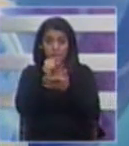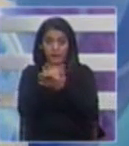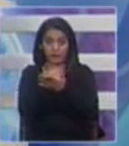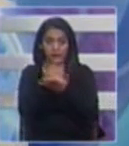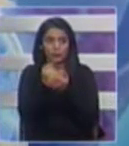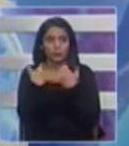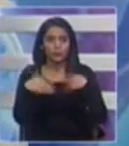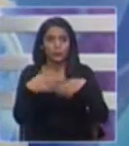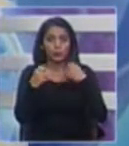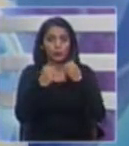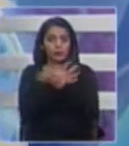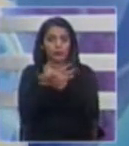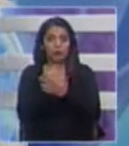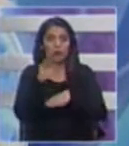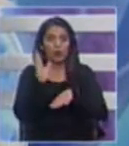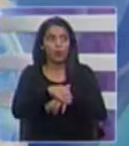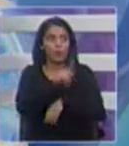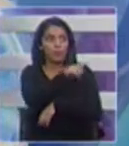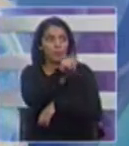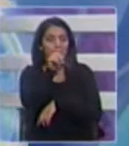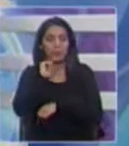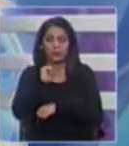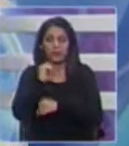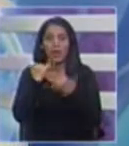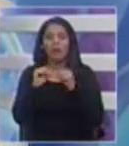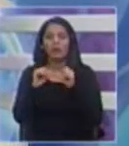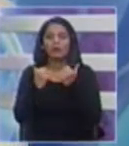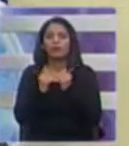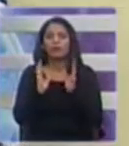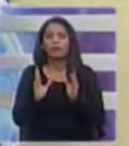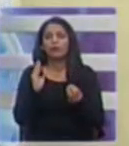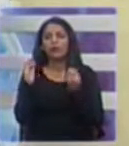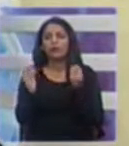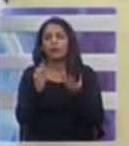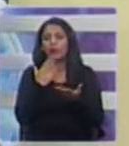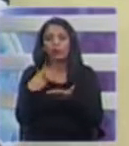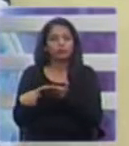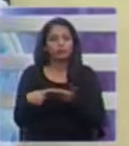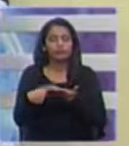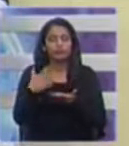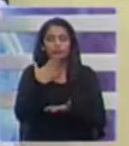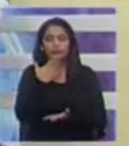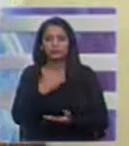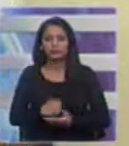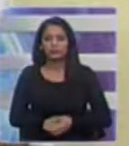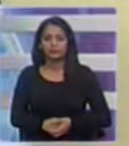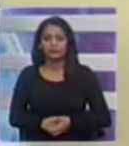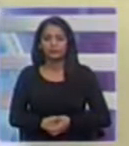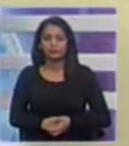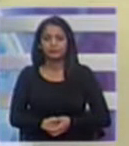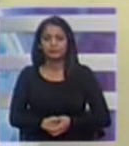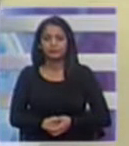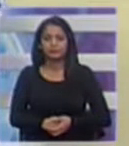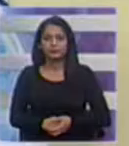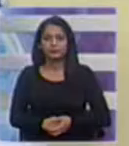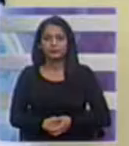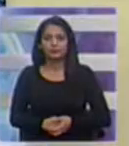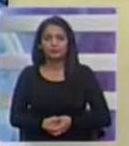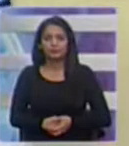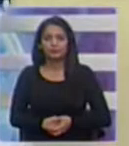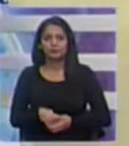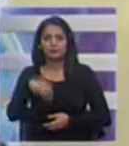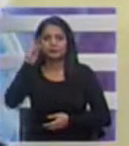colegio. Es decir, hay la diferencia de quién tiene para pagar este curso y quién no lo tiene. La igualdad de oportunidades se rompe en ese caso. Y hay